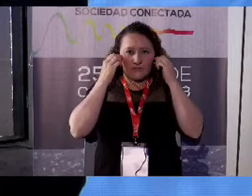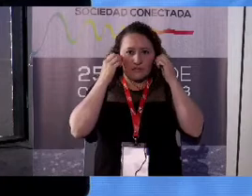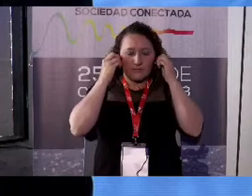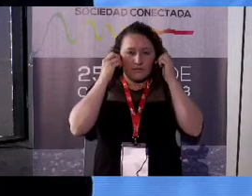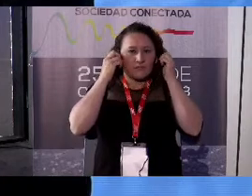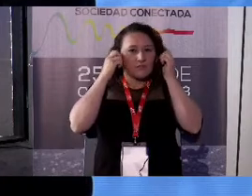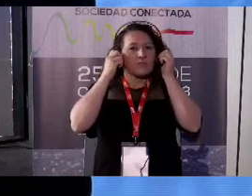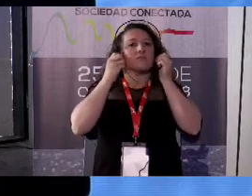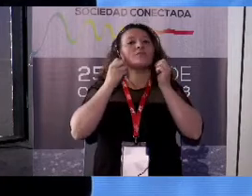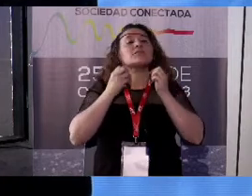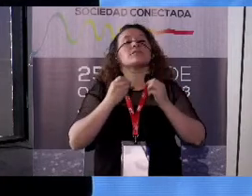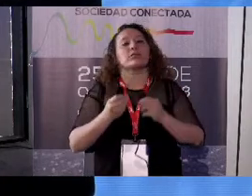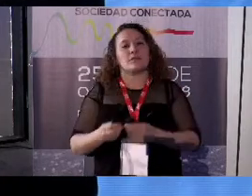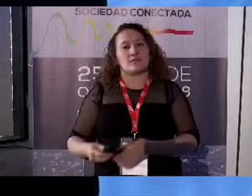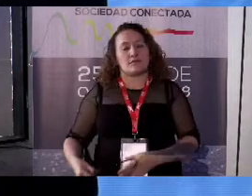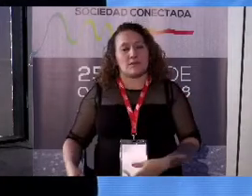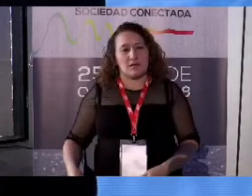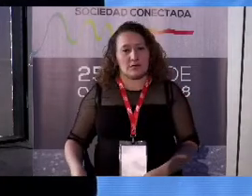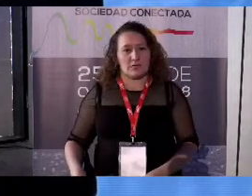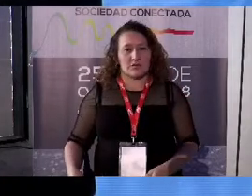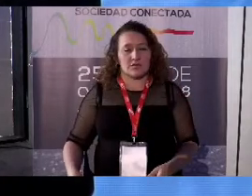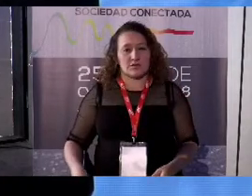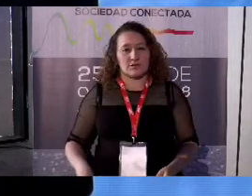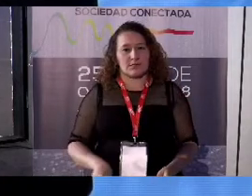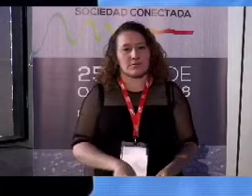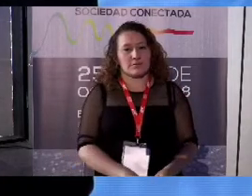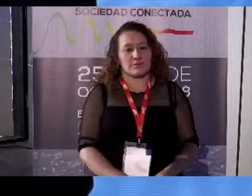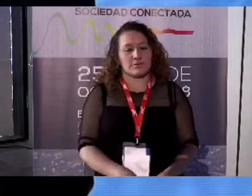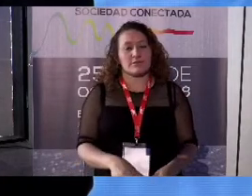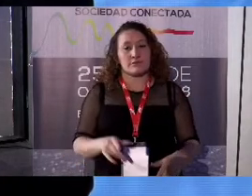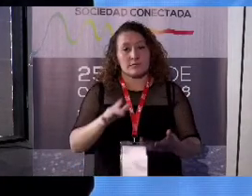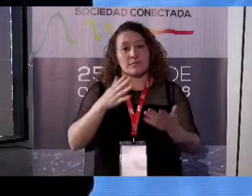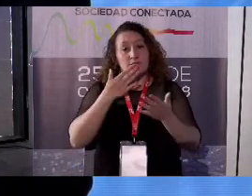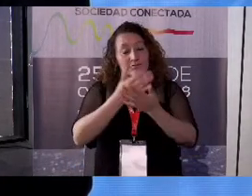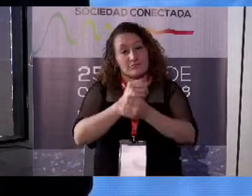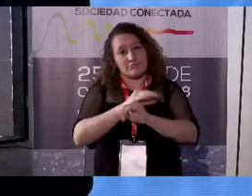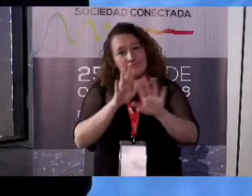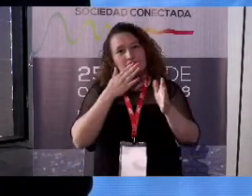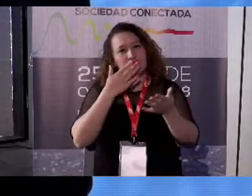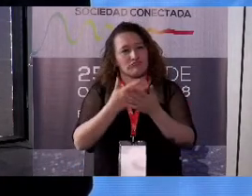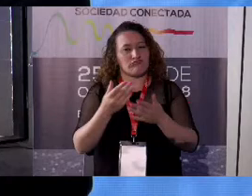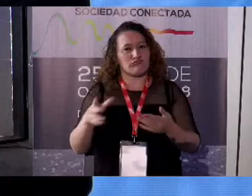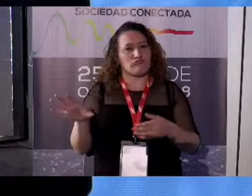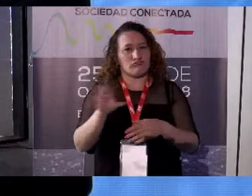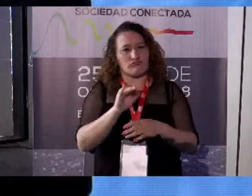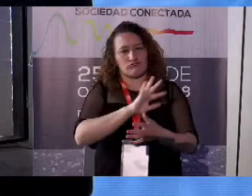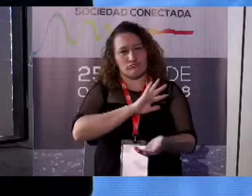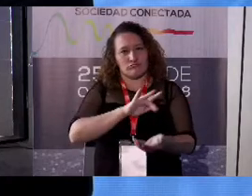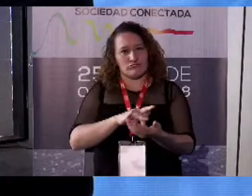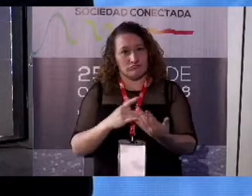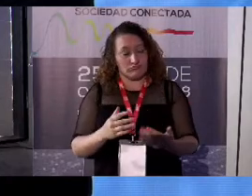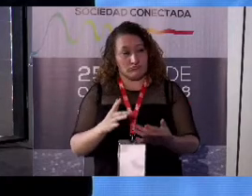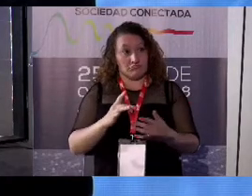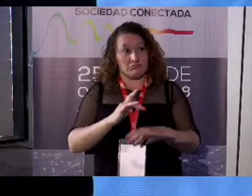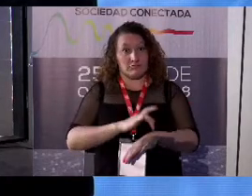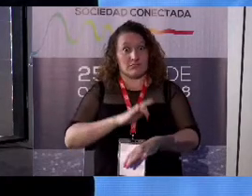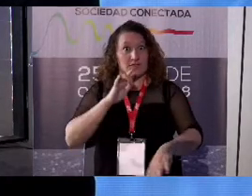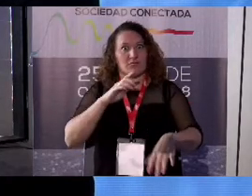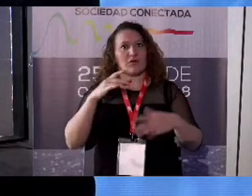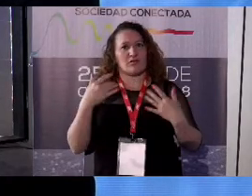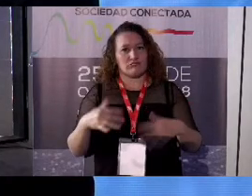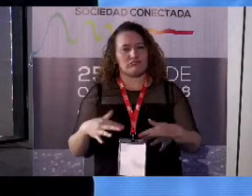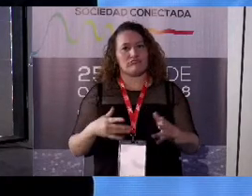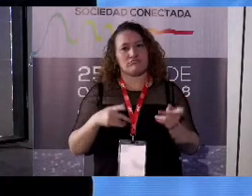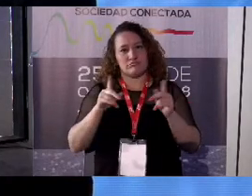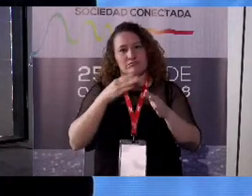temprano para escuchar todas las las exposiciones que tenemos el día de hoy desde la uit agradecemos también a la